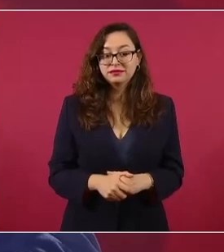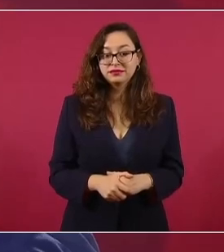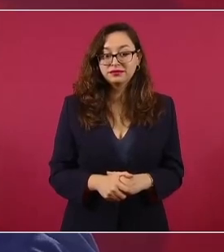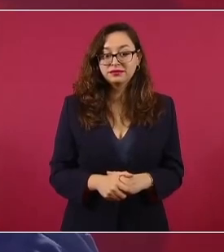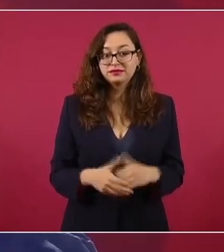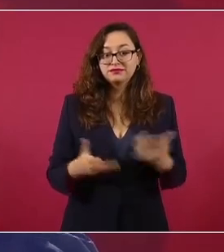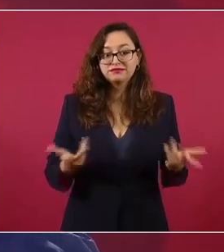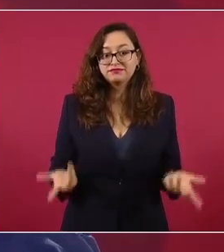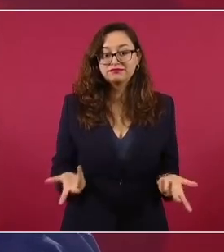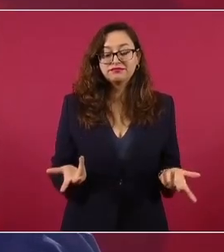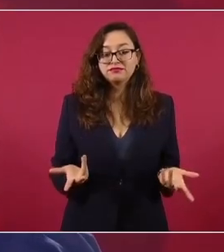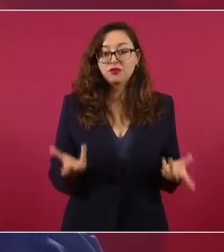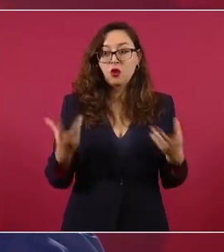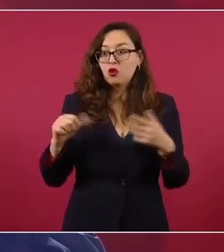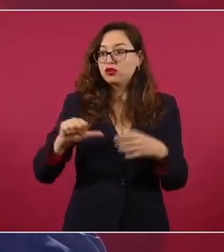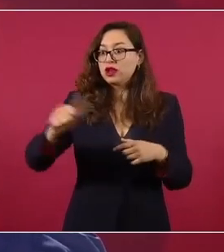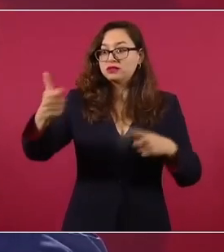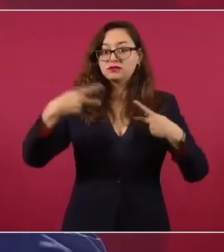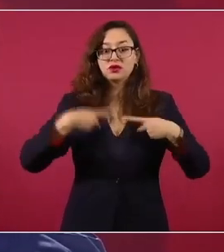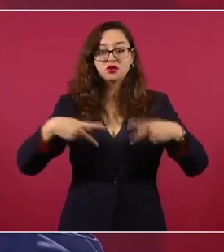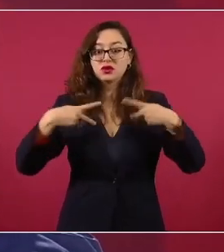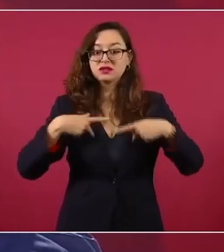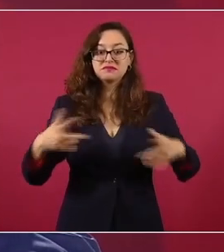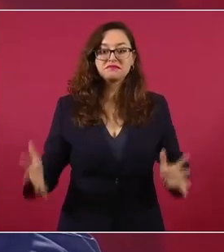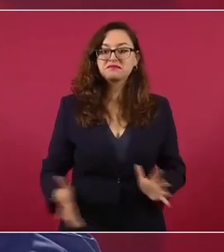no pudieron.